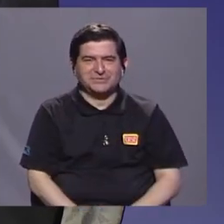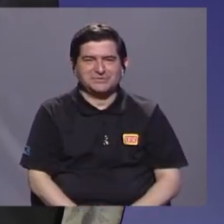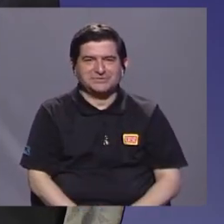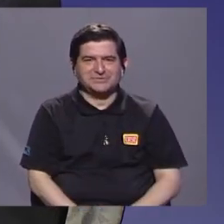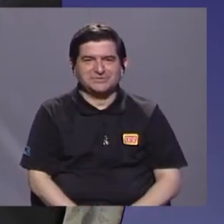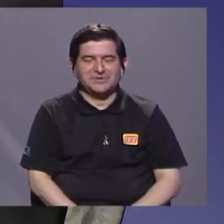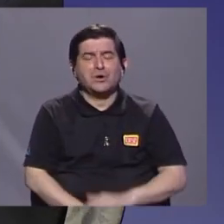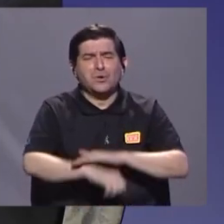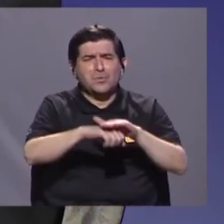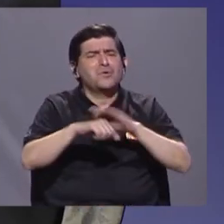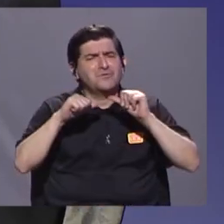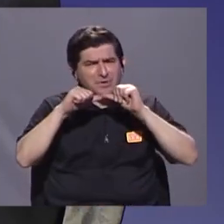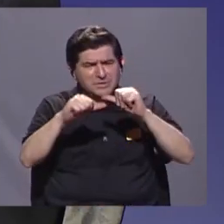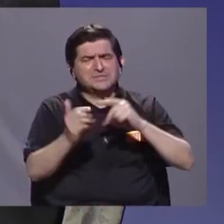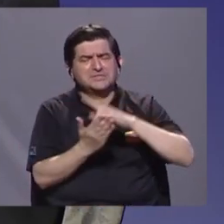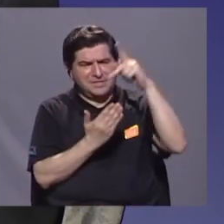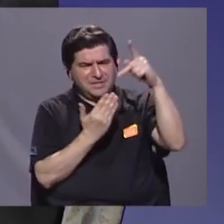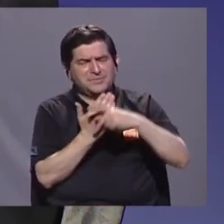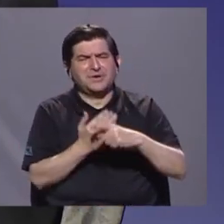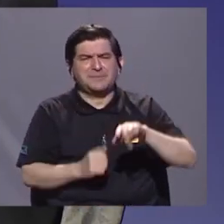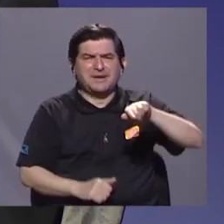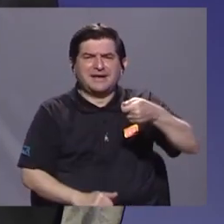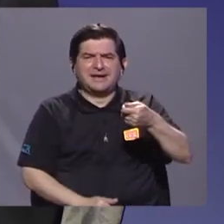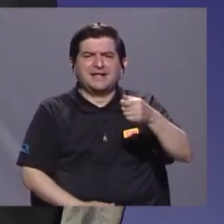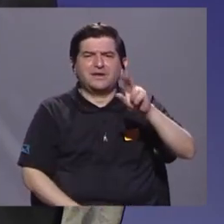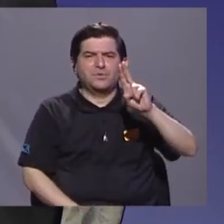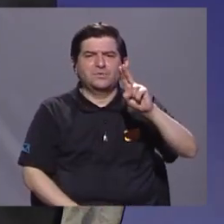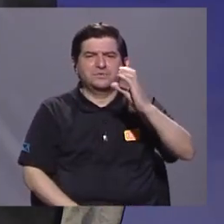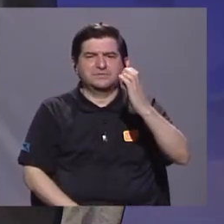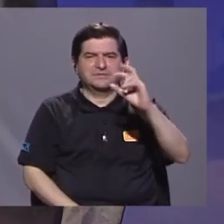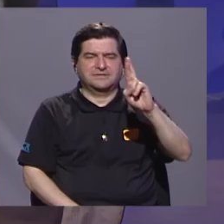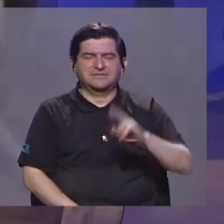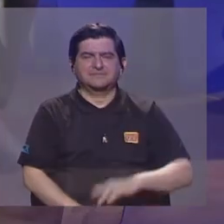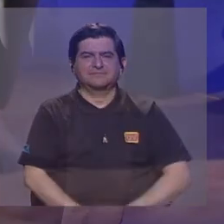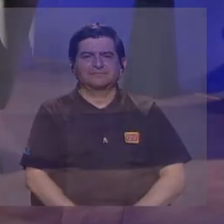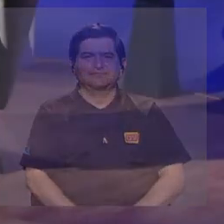por favor continúen con la programación de canal user